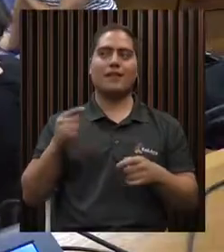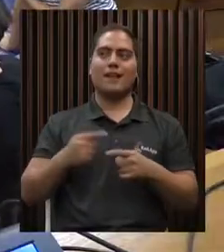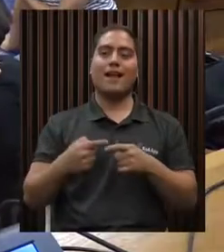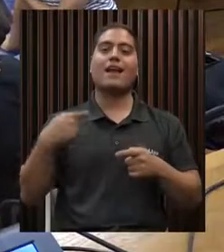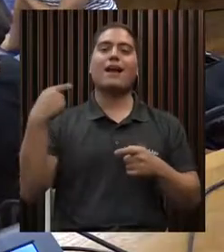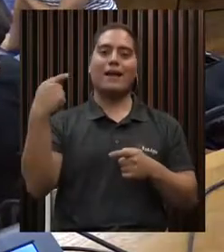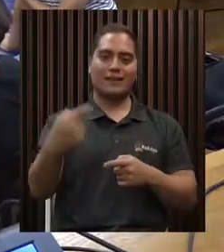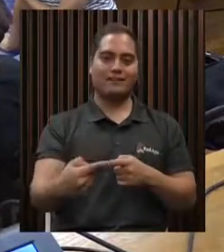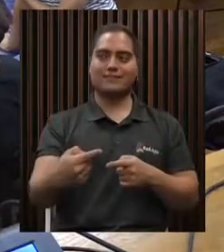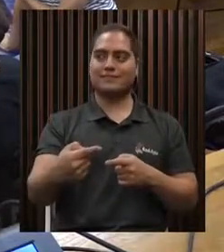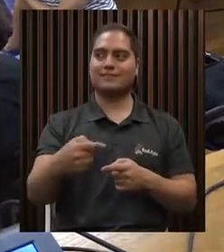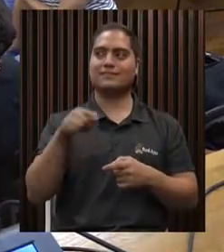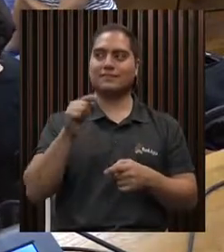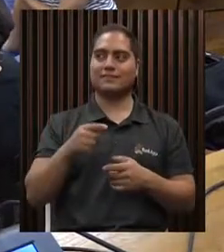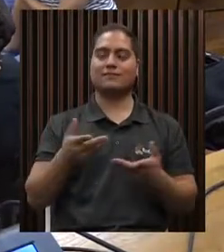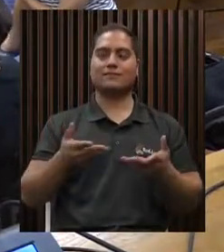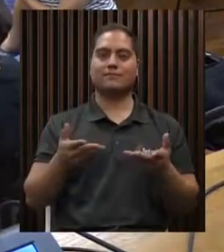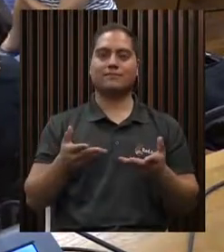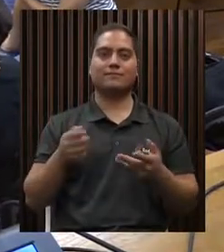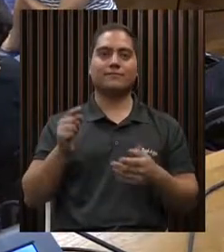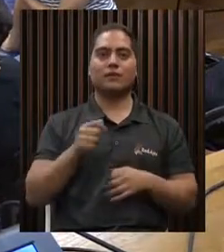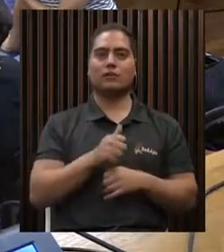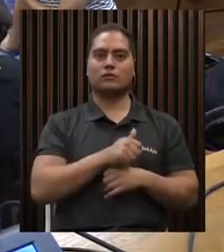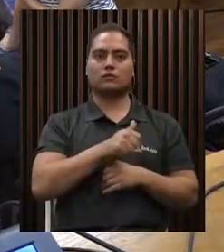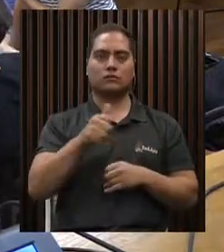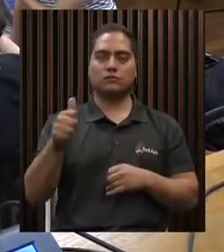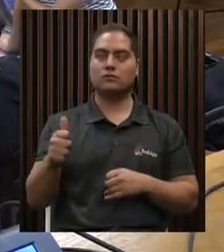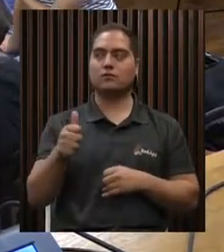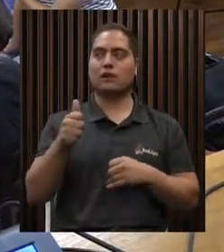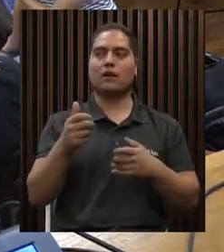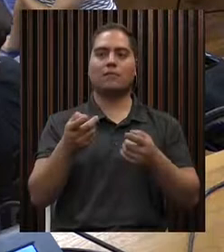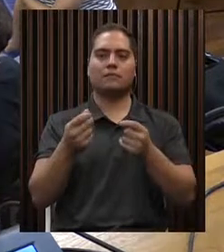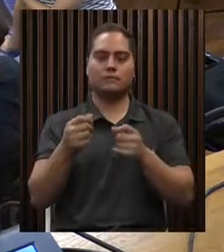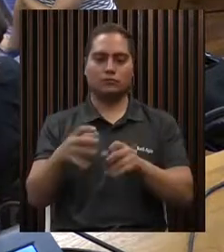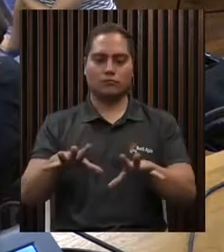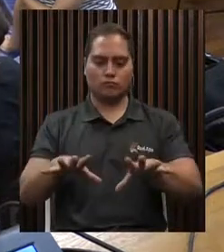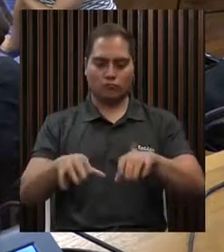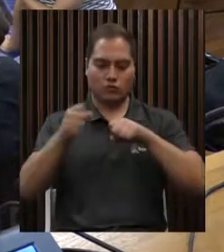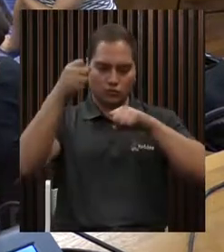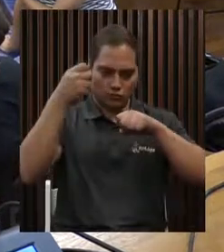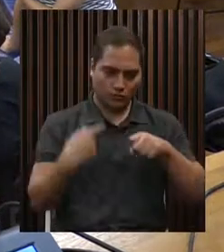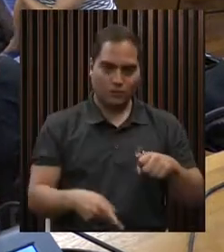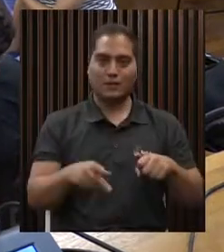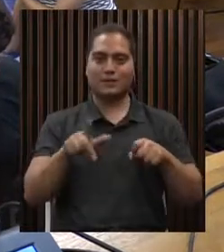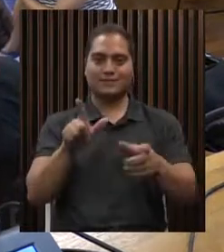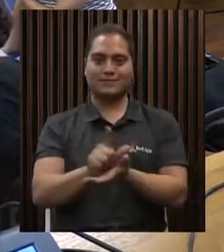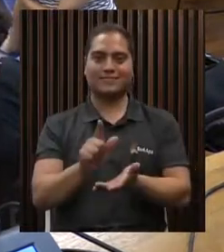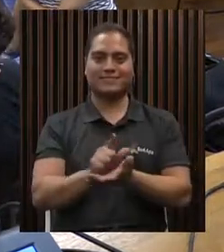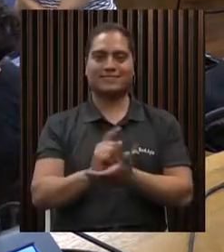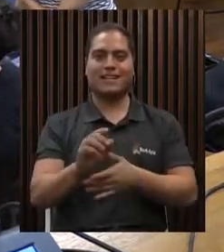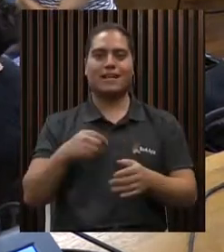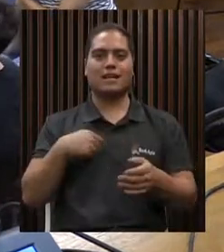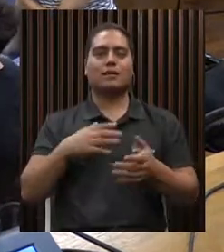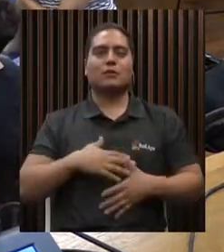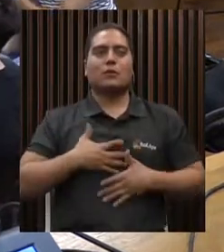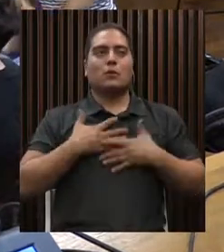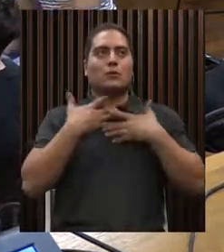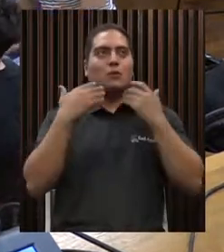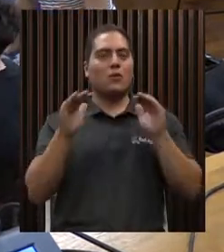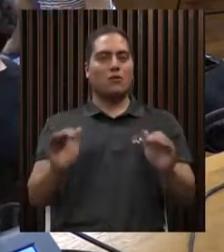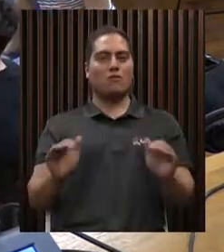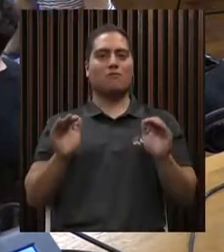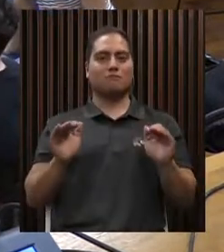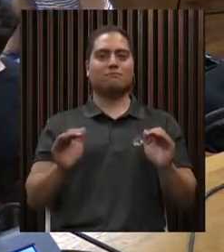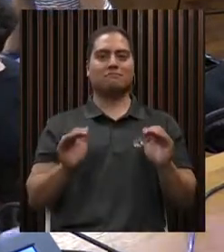se ayudó a que todos se hicieran dueños del espacio, se hicieran cómodos y que contribuyeran al espacio. Y